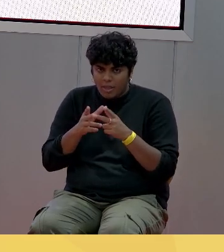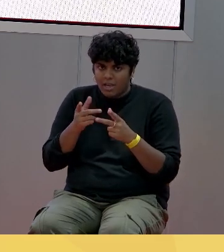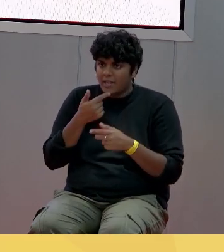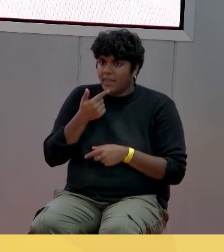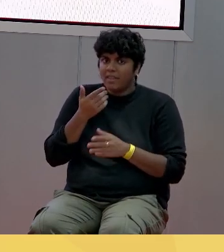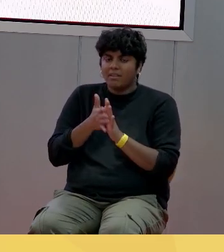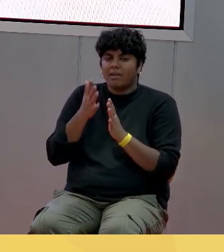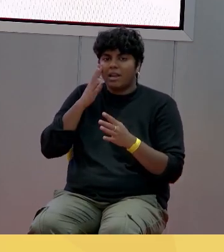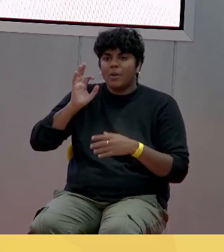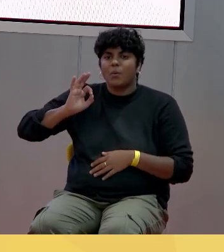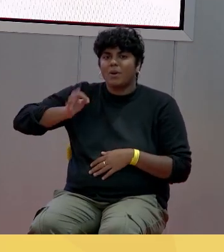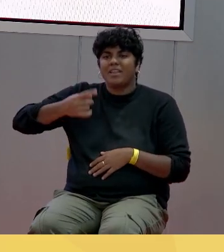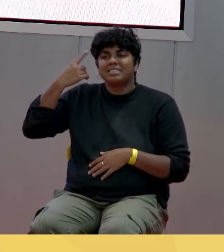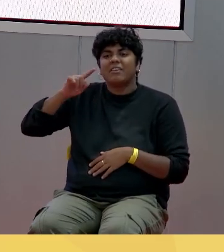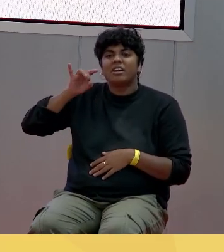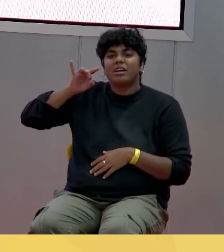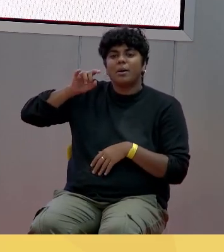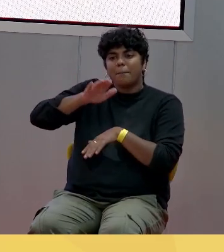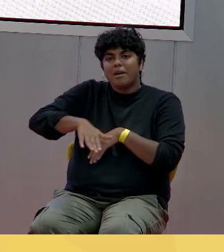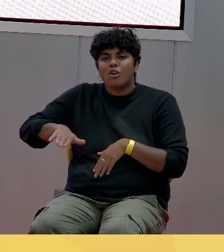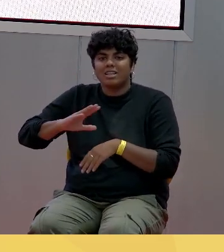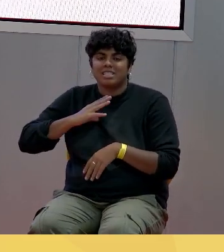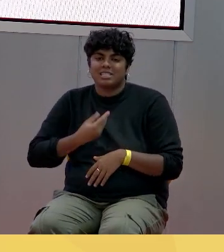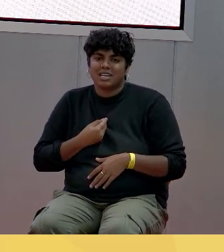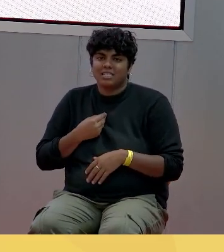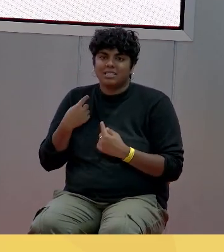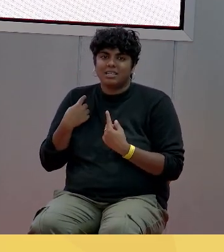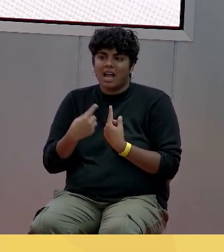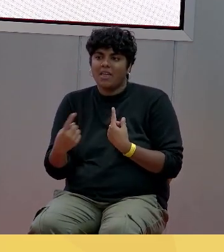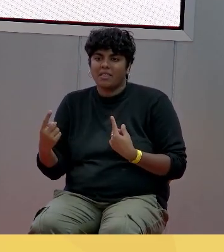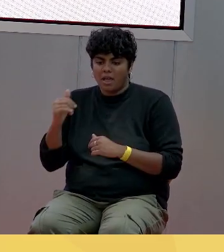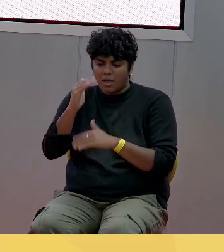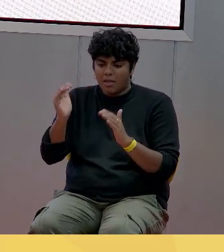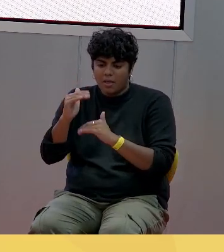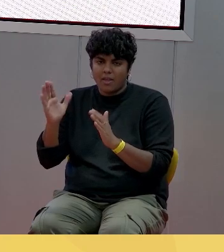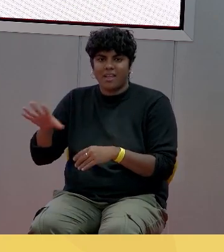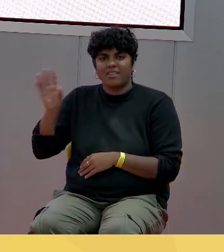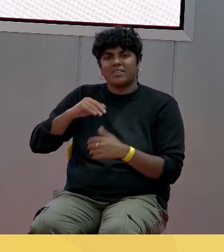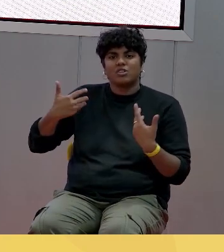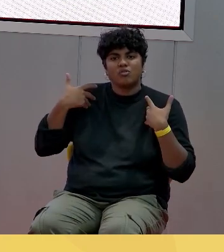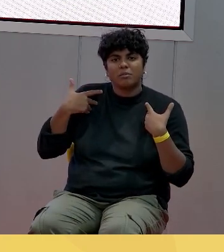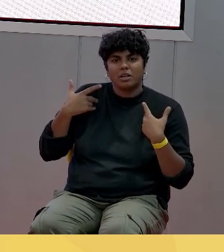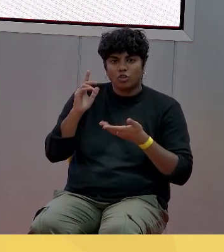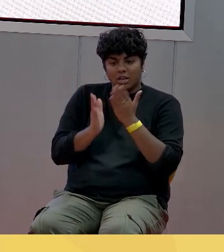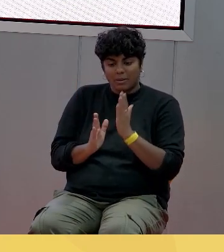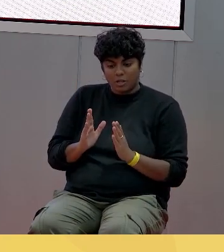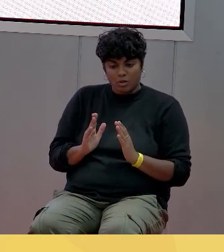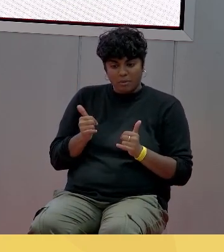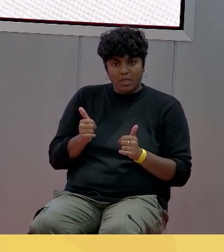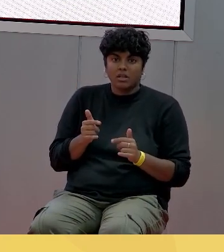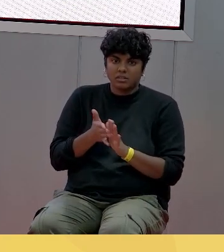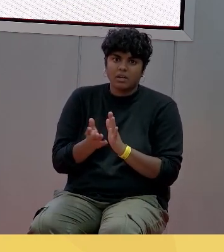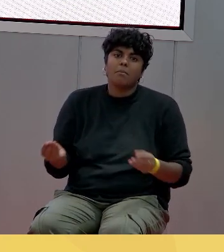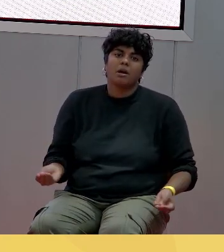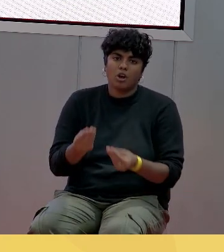que saben la verdad sobre los menores trans son las personas que los ven cada día, entienden su sufrimiento, ven cómo mejoran enseguida con los tratamientos,